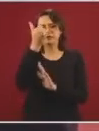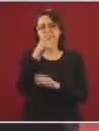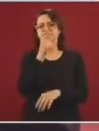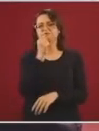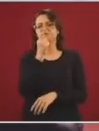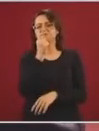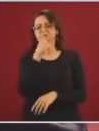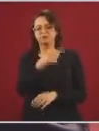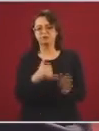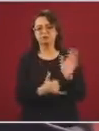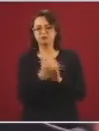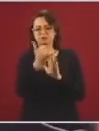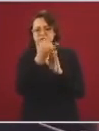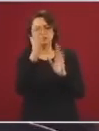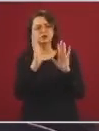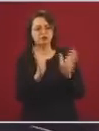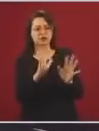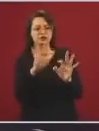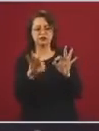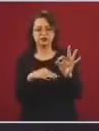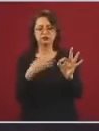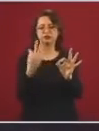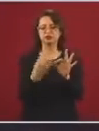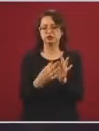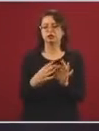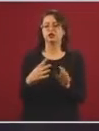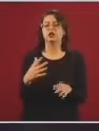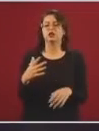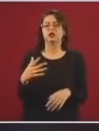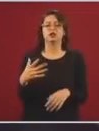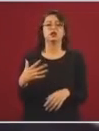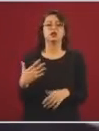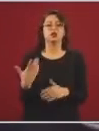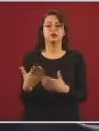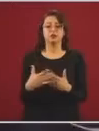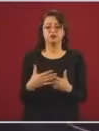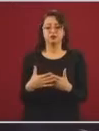cuarteles de la Guardia Nacional. Voy a estar